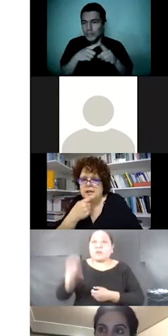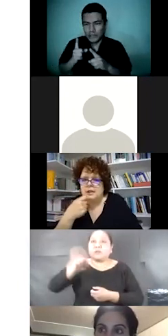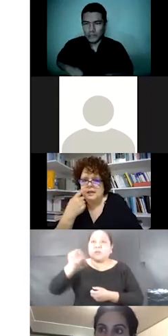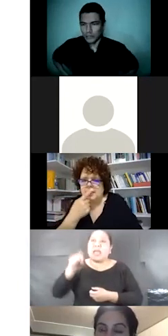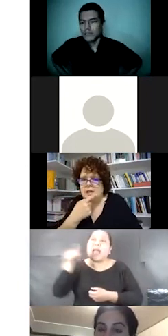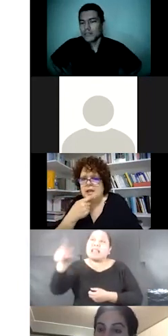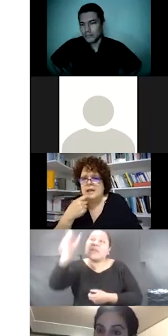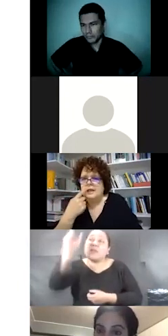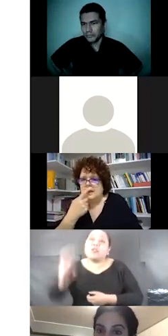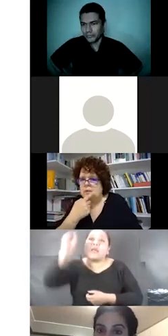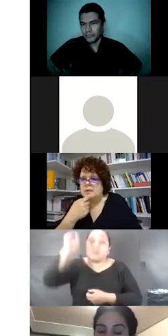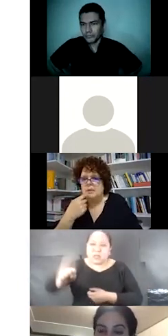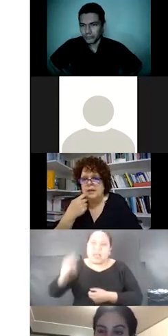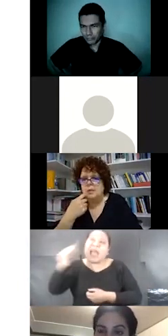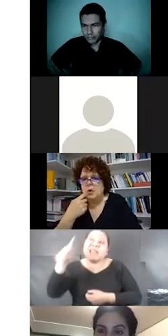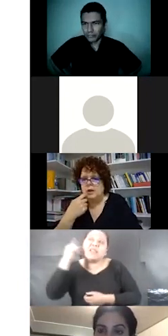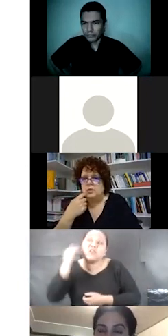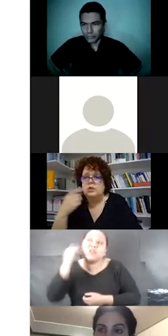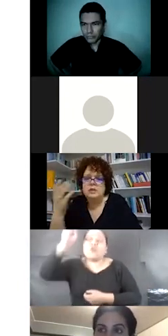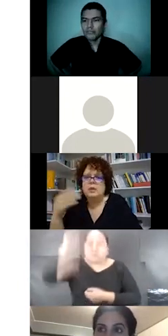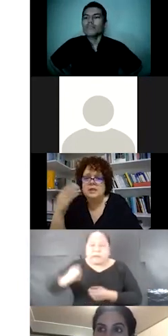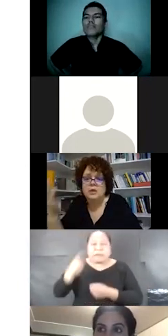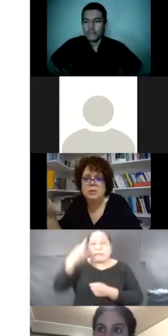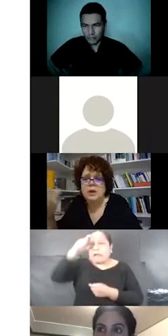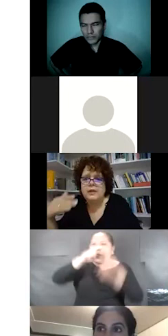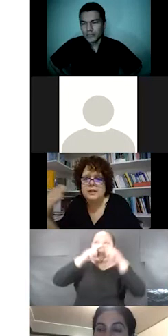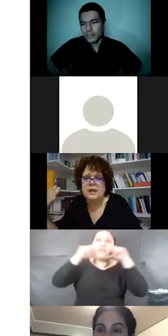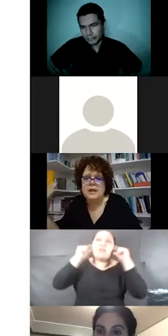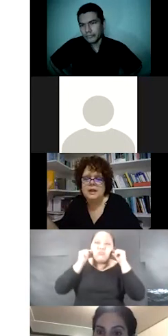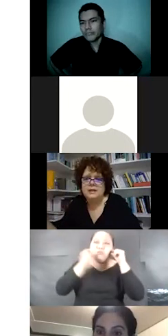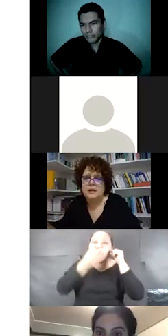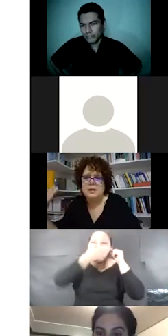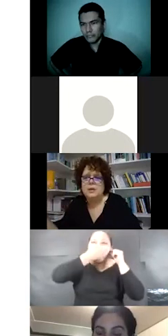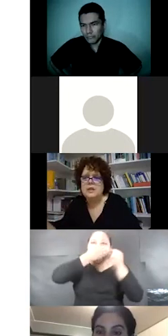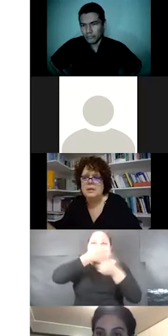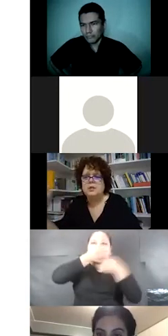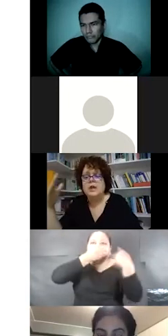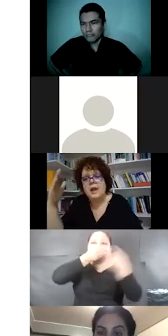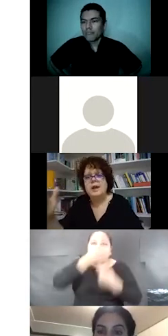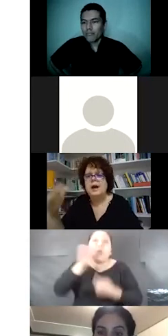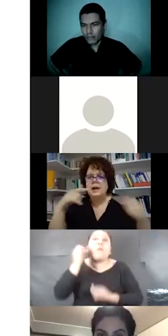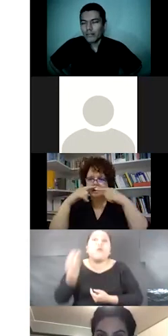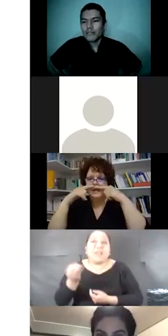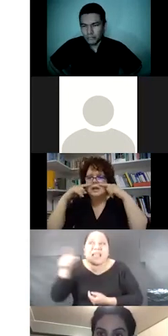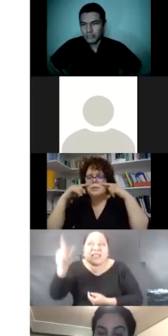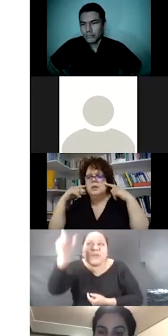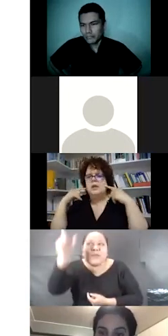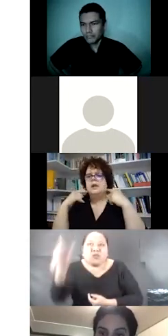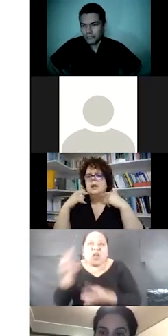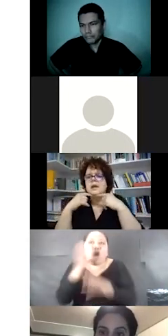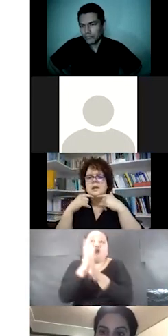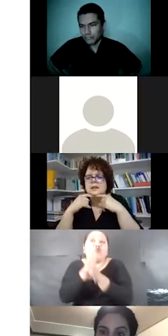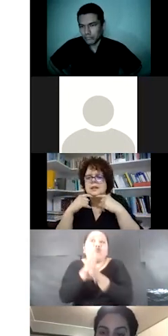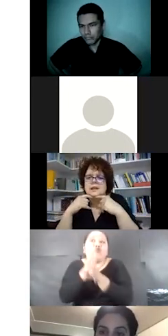parte del, ¿cómo se llama?, de la boca, ¿no? Entonces sí, porque está acostumbrada y tiene el entrenamiento y sabe, entonces a ella tiene que